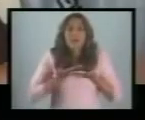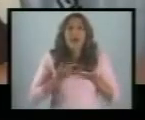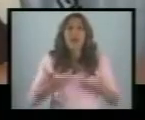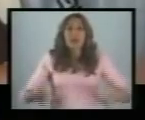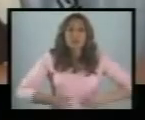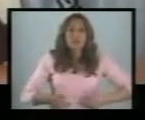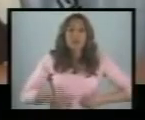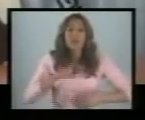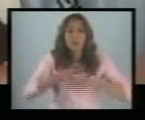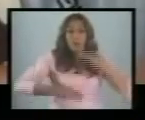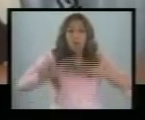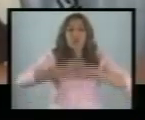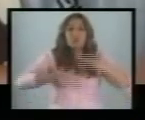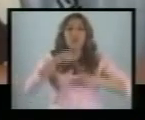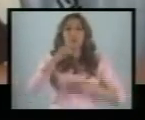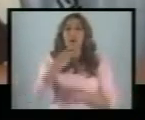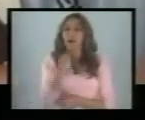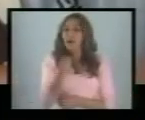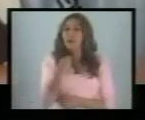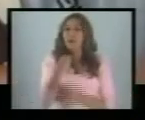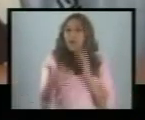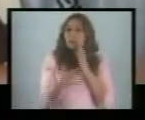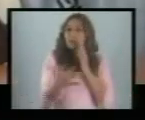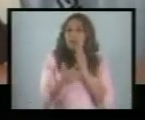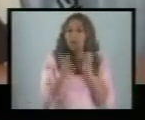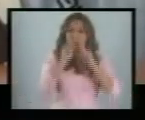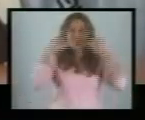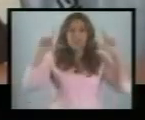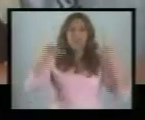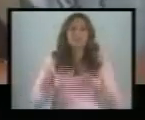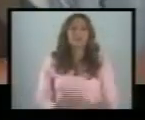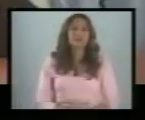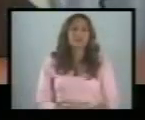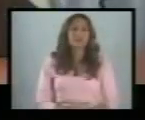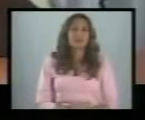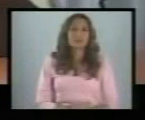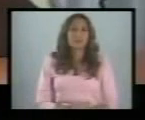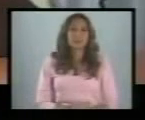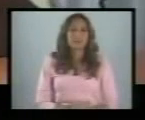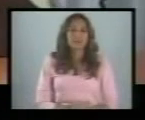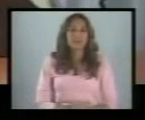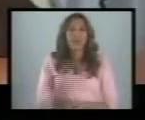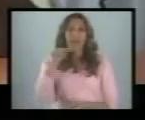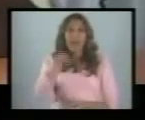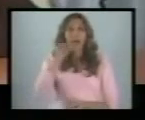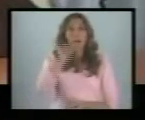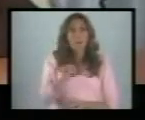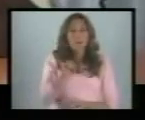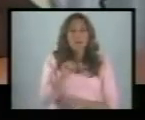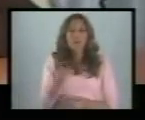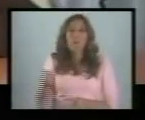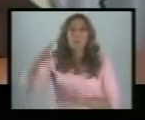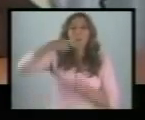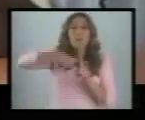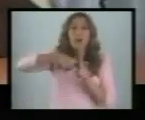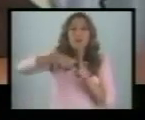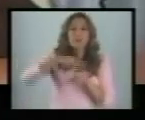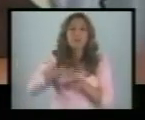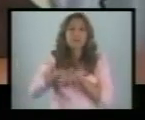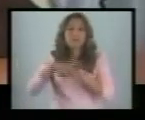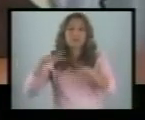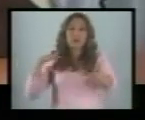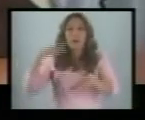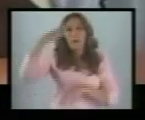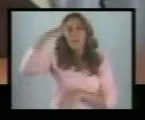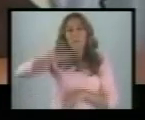un proceso de una calidad técnica admirable. A ello se agrega el contingente de